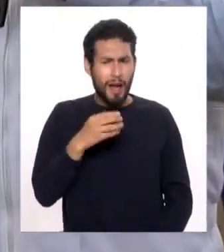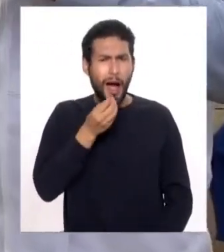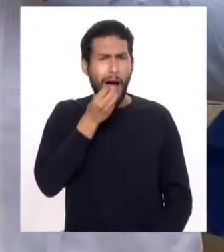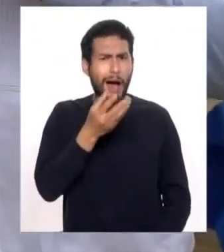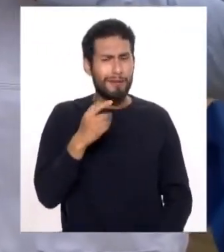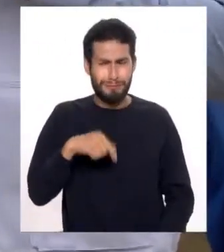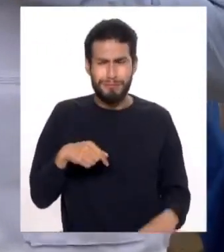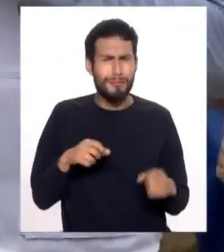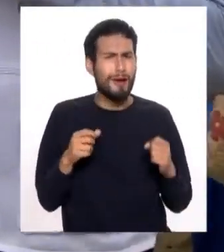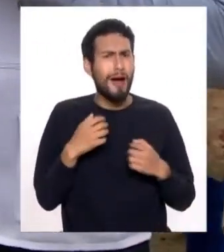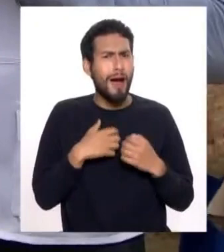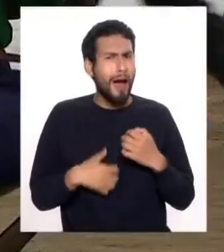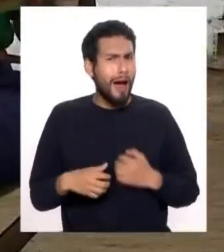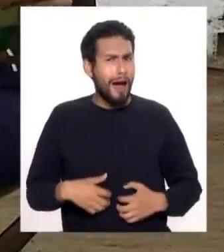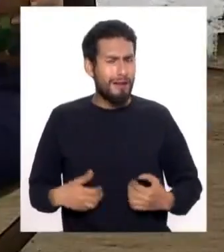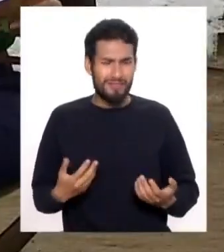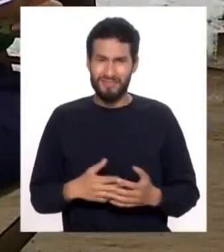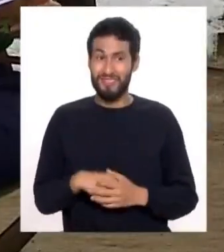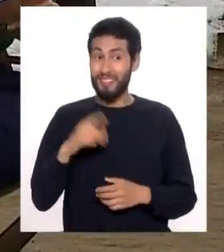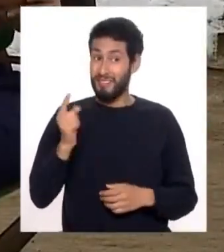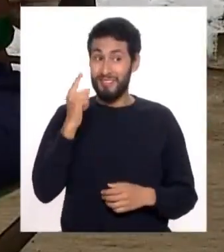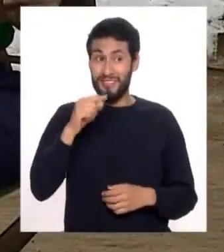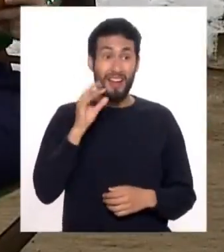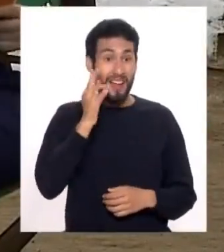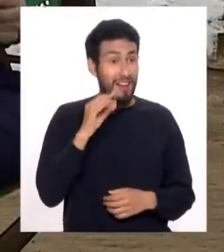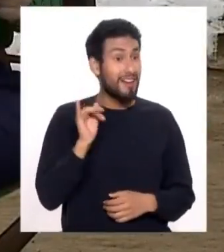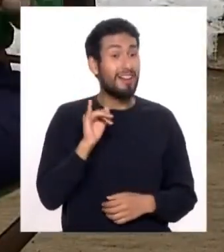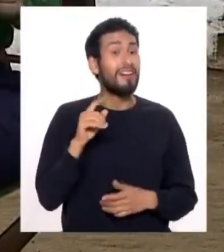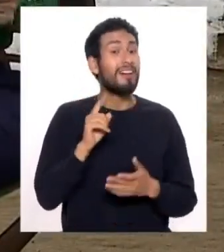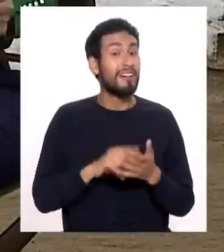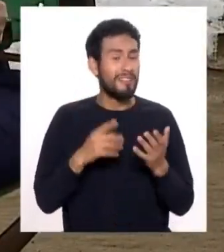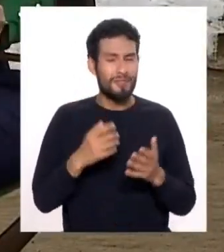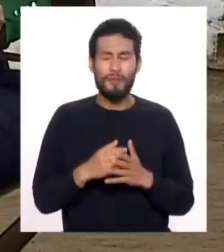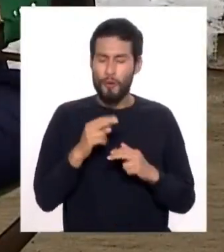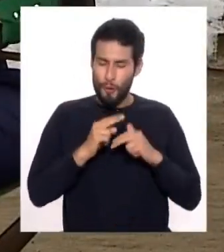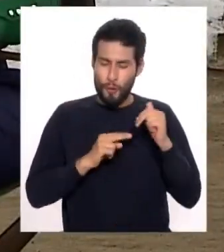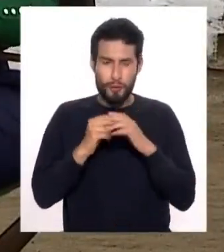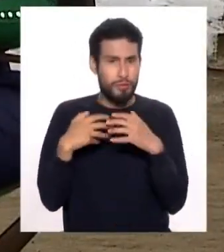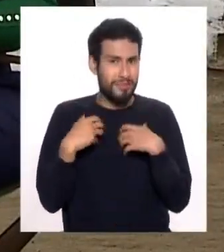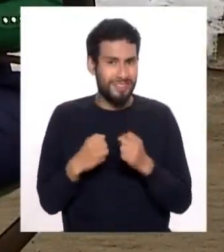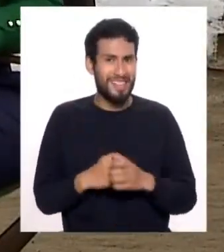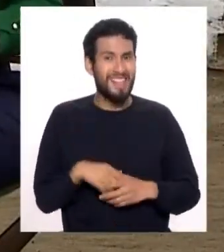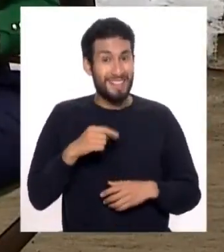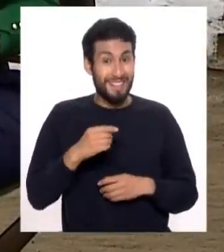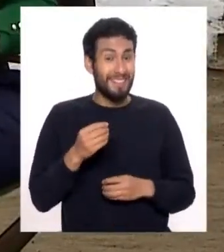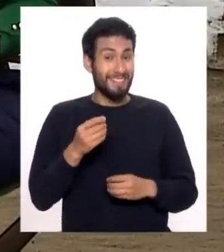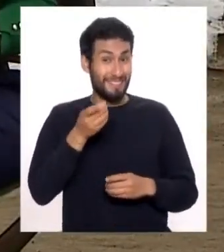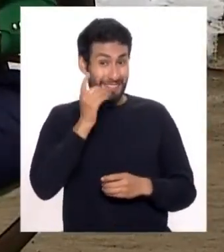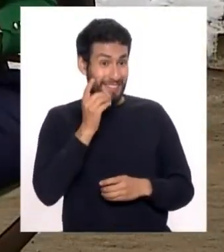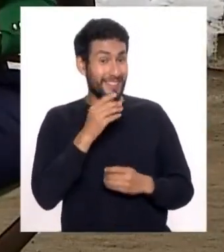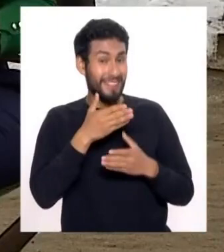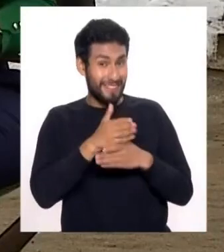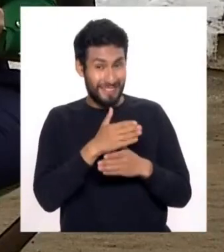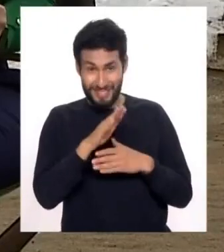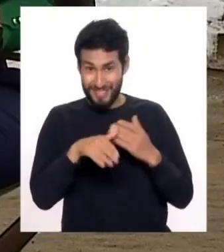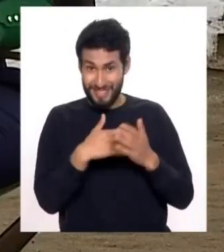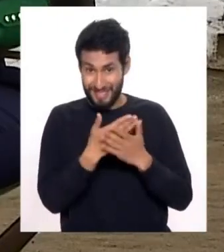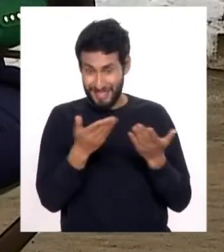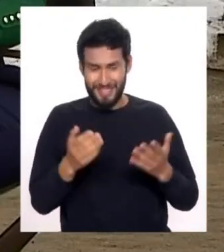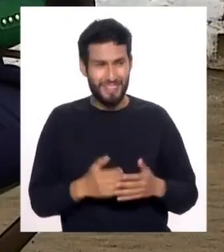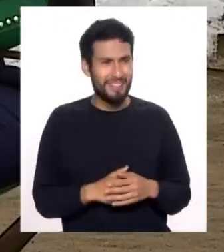calientito acá que estamos con hambre. Qué rico. Y no solamente está rico, sino también nutritivo. Así que vamos a tomar desayuno, vamos a compartir con todos